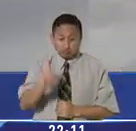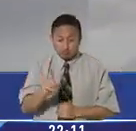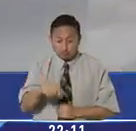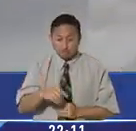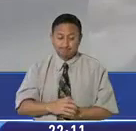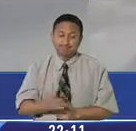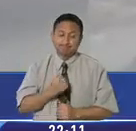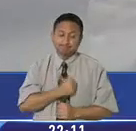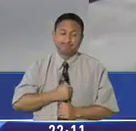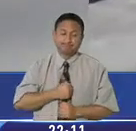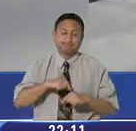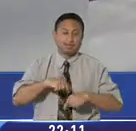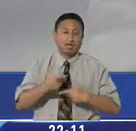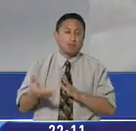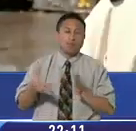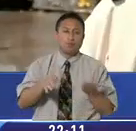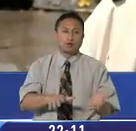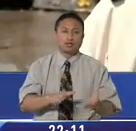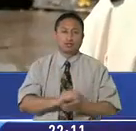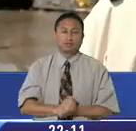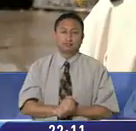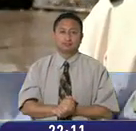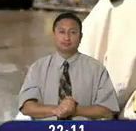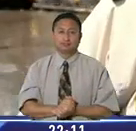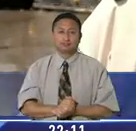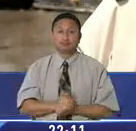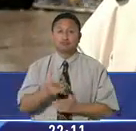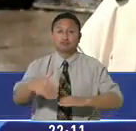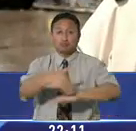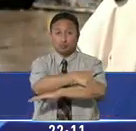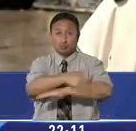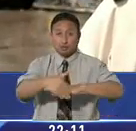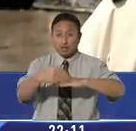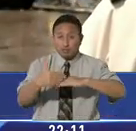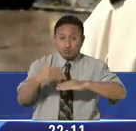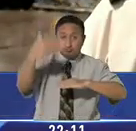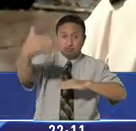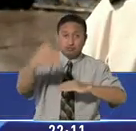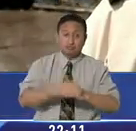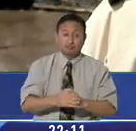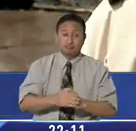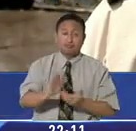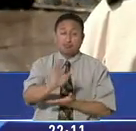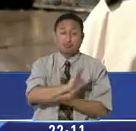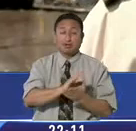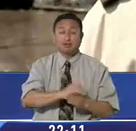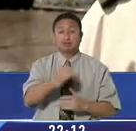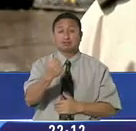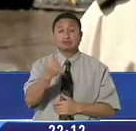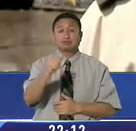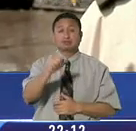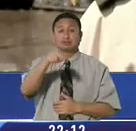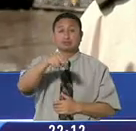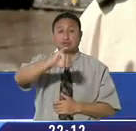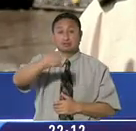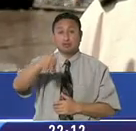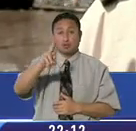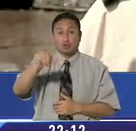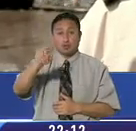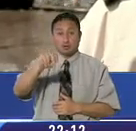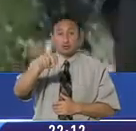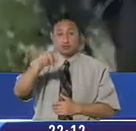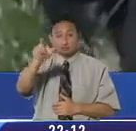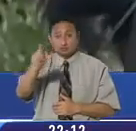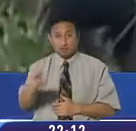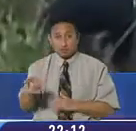que lamentablemente estaba muerta. En una calle de tercer orden del sector de San Juan de Calderón había una persona sin